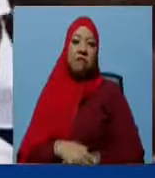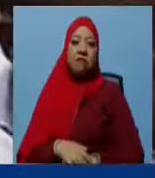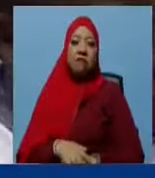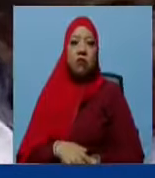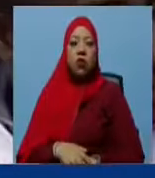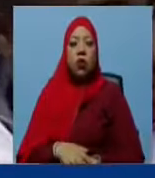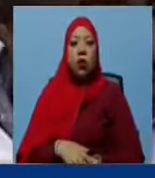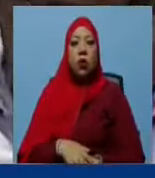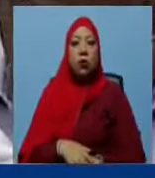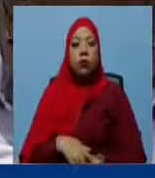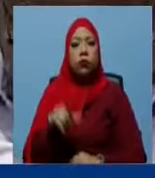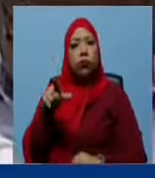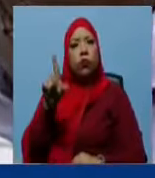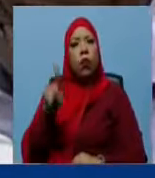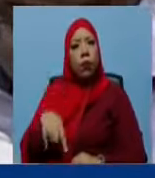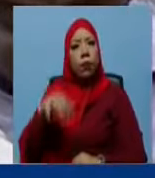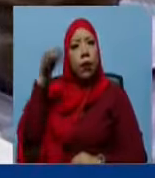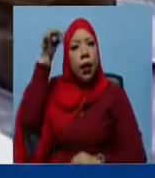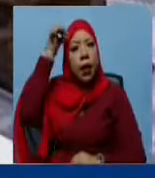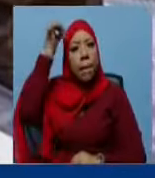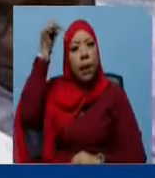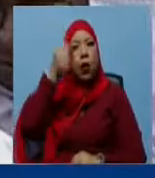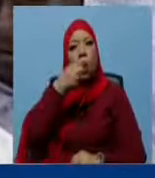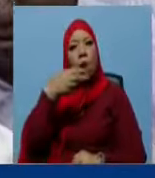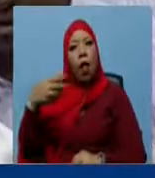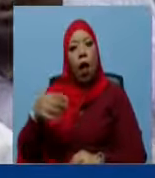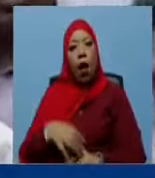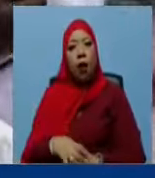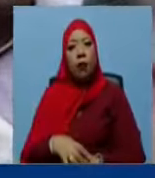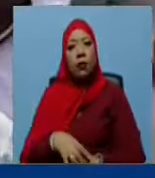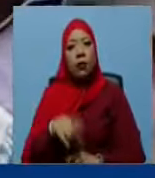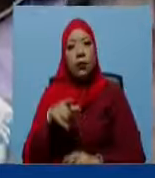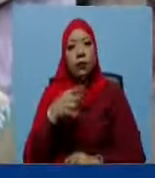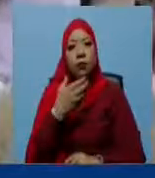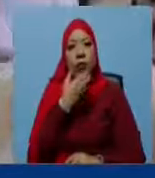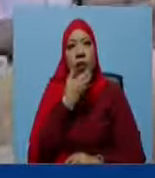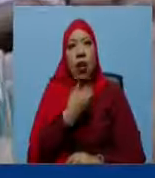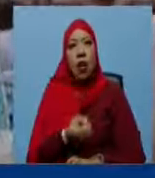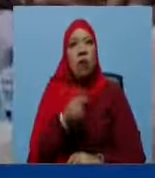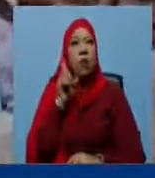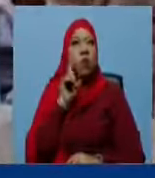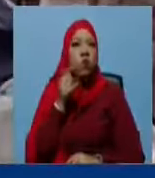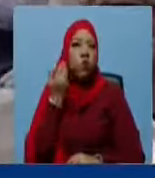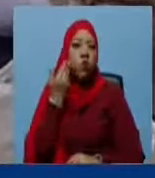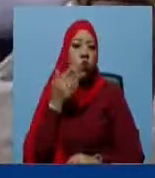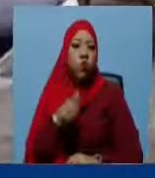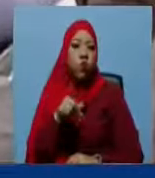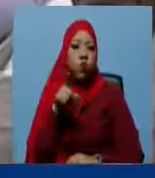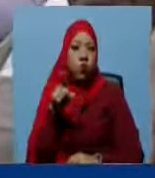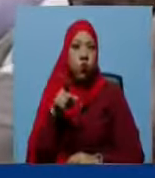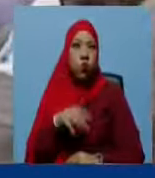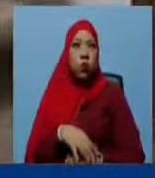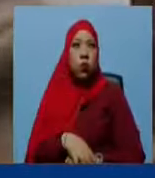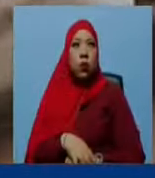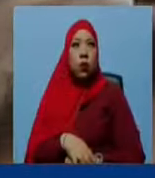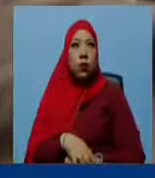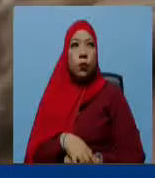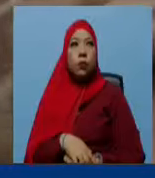Luis Jonás también tiene cana, ¿vale? En la barra, aquí tienes esa barba, se le ve fea, ¿vale? Mira, sí, mira, mira,